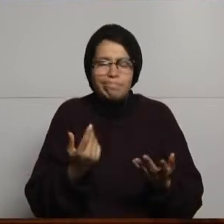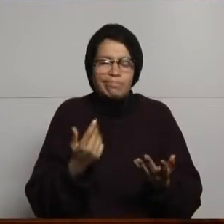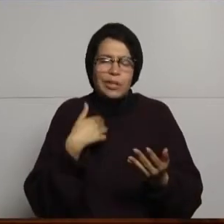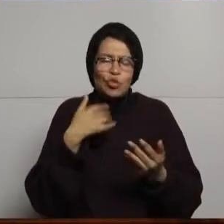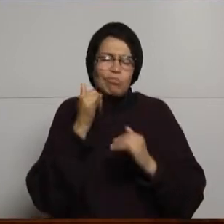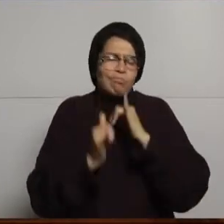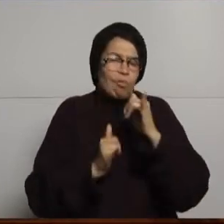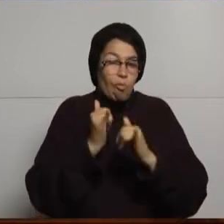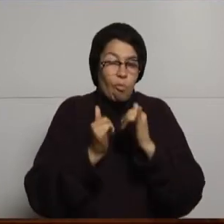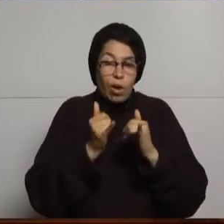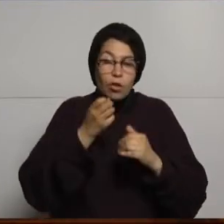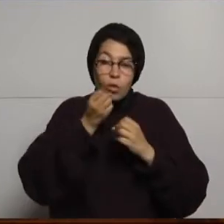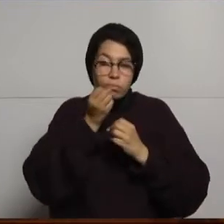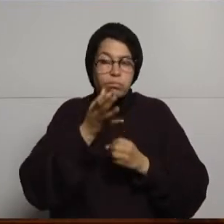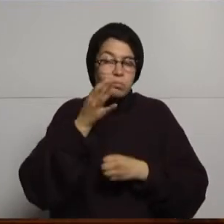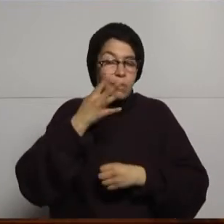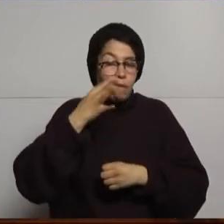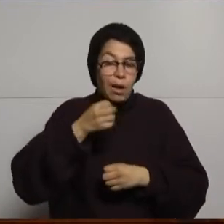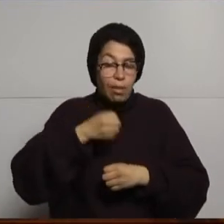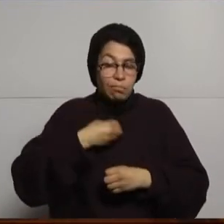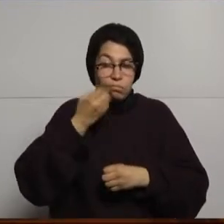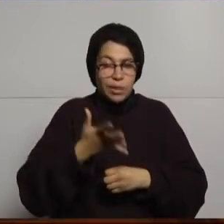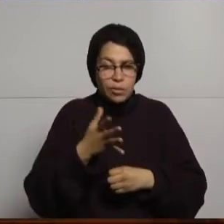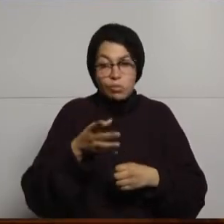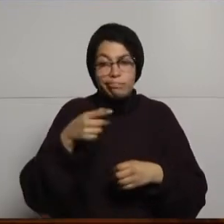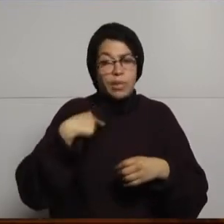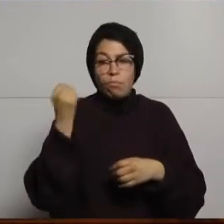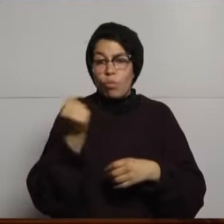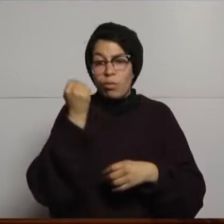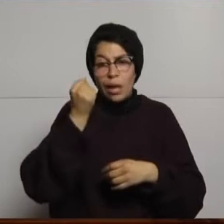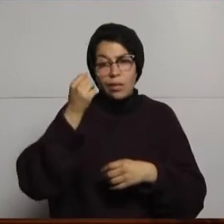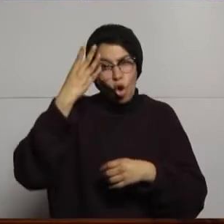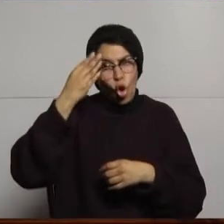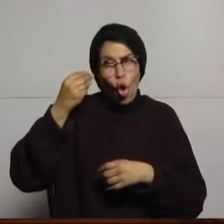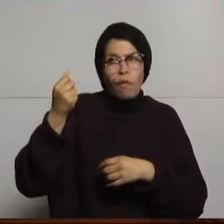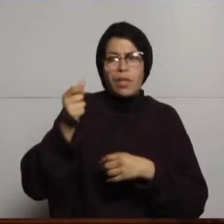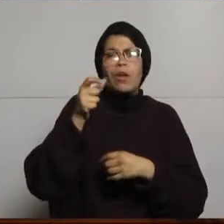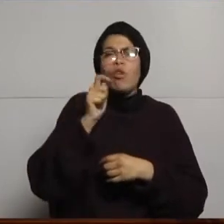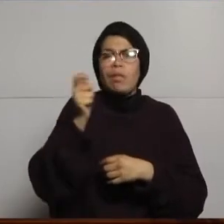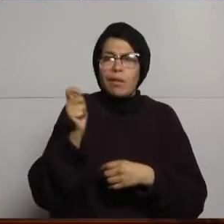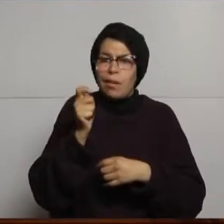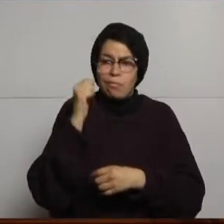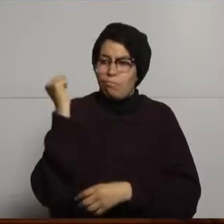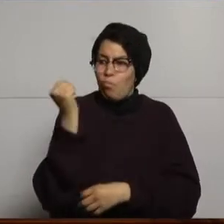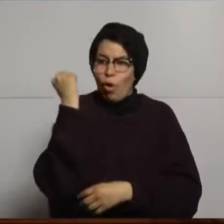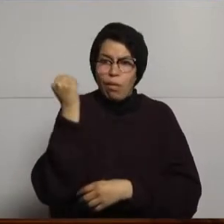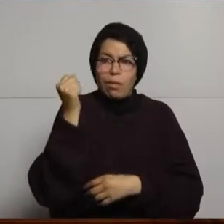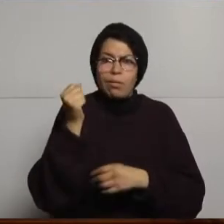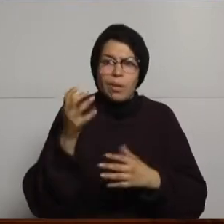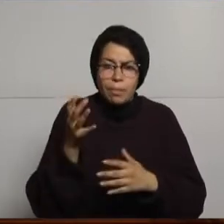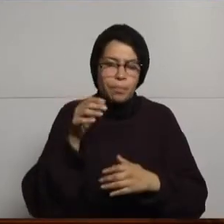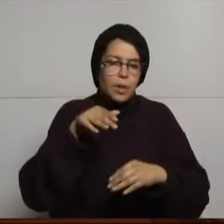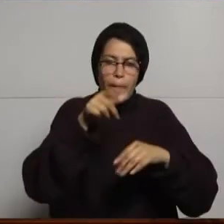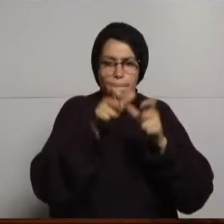tenemos que tener cuidado cuando hablamos de ciudades inteligentes, de no olvidarnos del ciudadano, y cuando hablamos de la tecnología, de no olvidarnos de las personas.